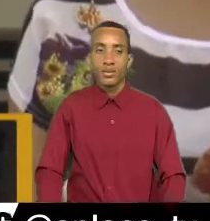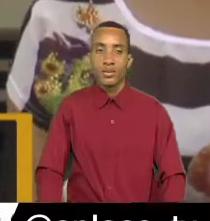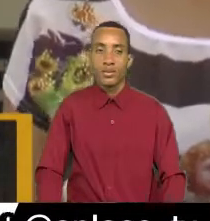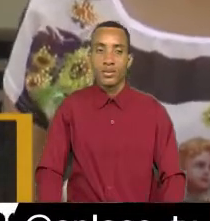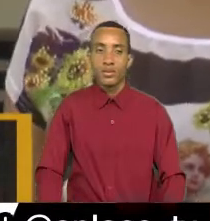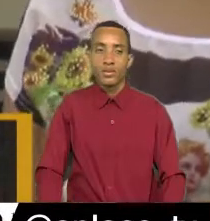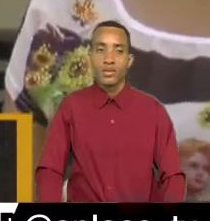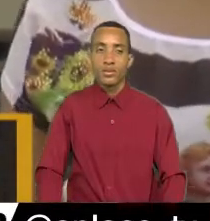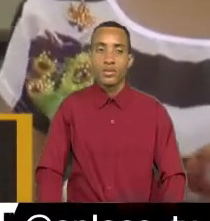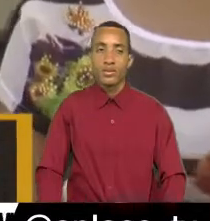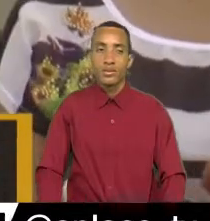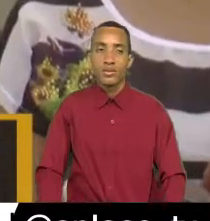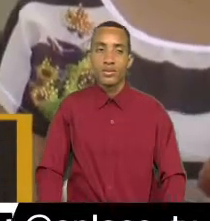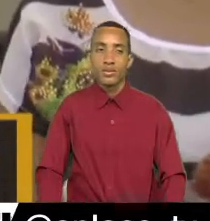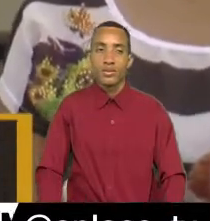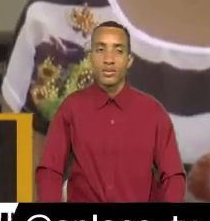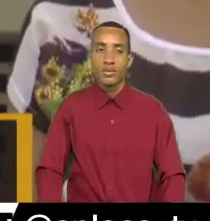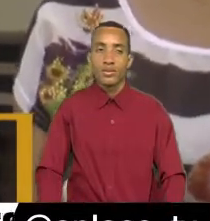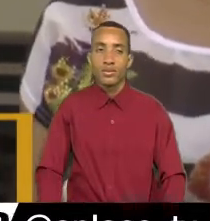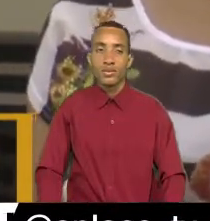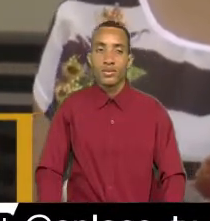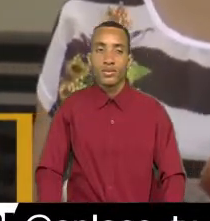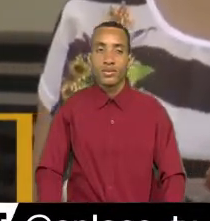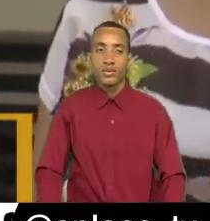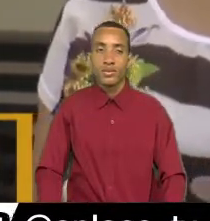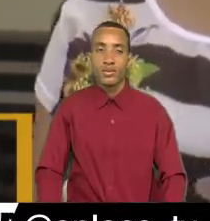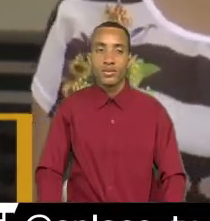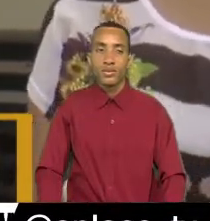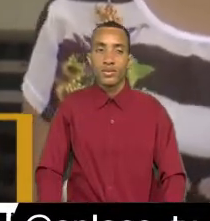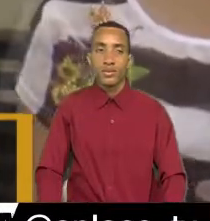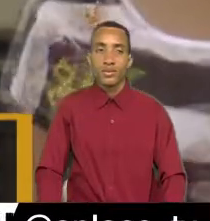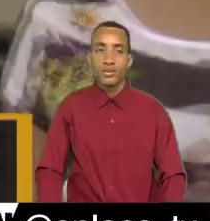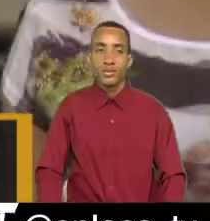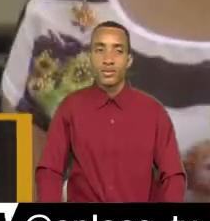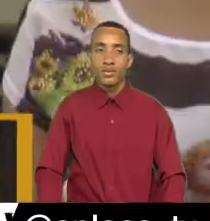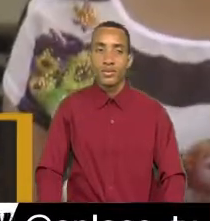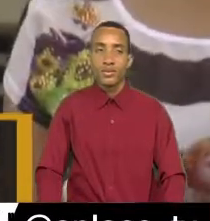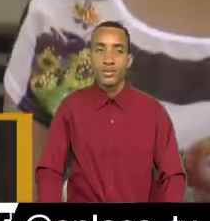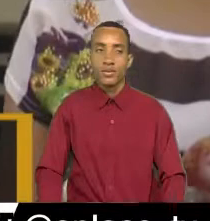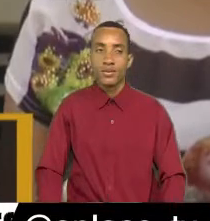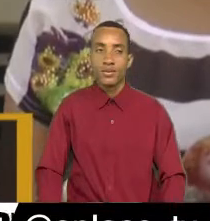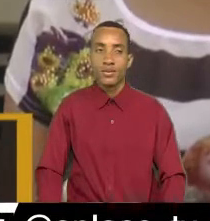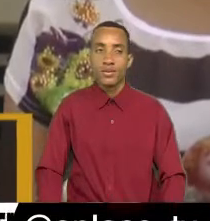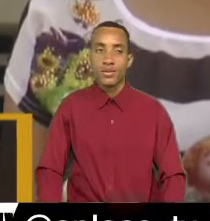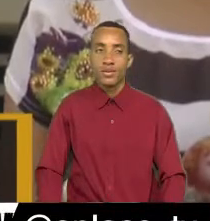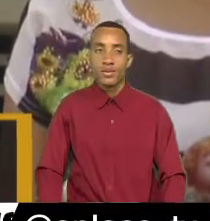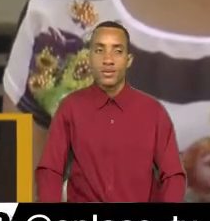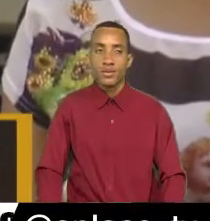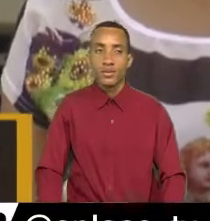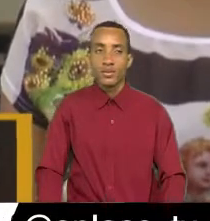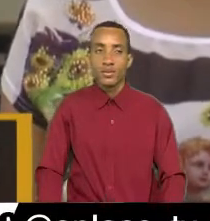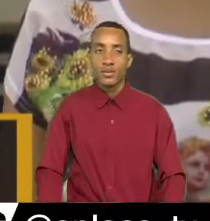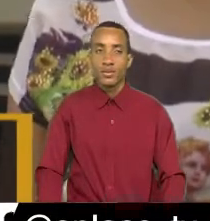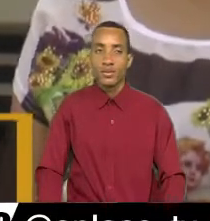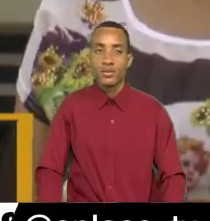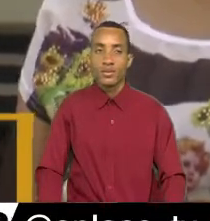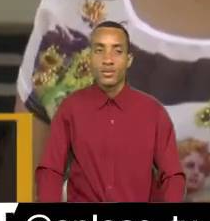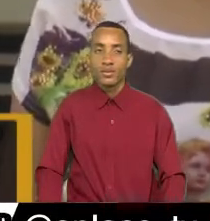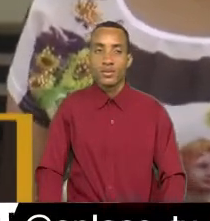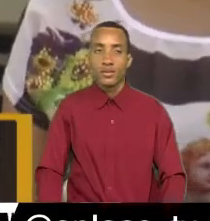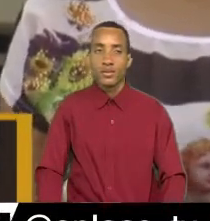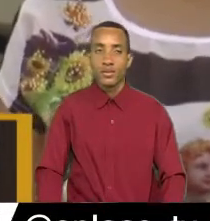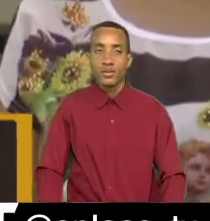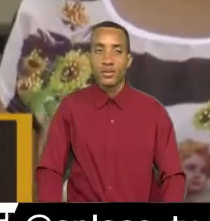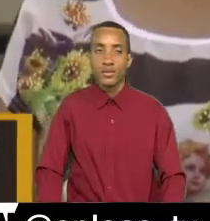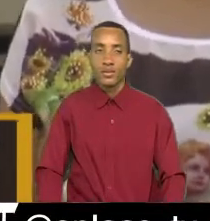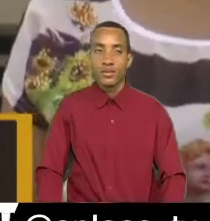lengua de señas y empoderamiento de la lengua. Pues el propósito de nosotros